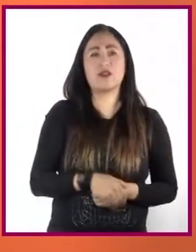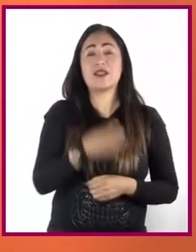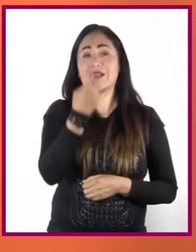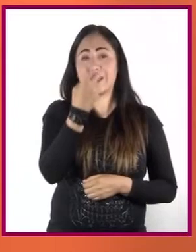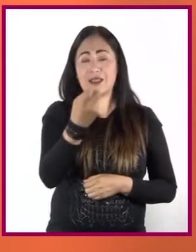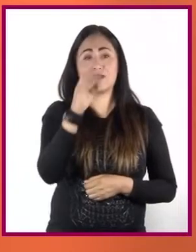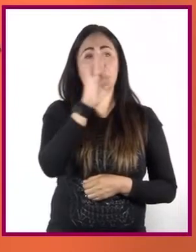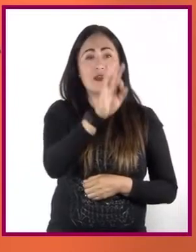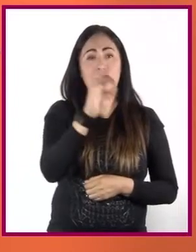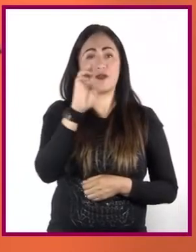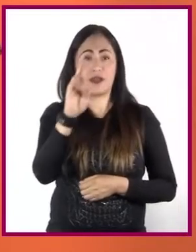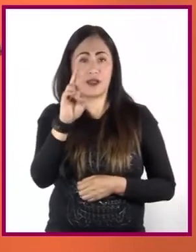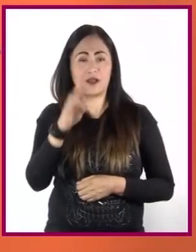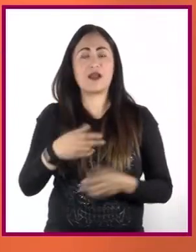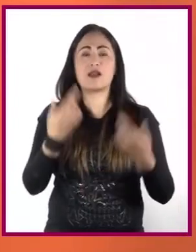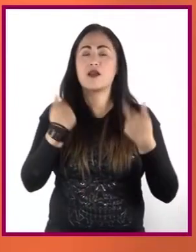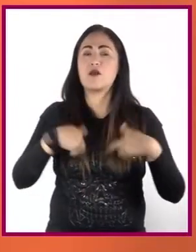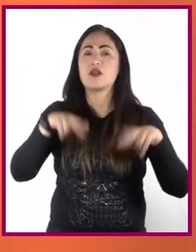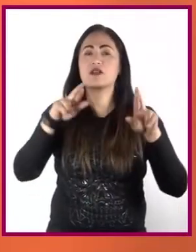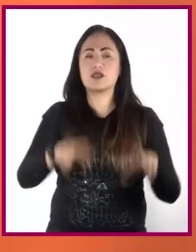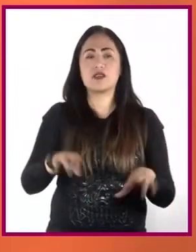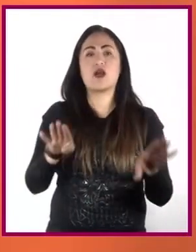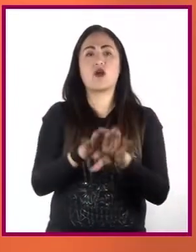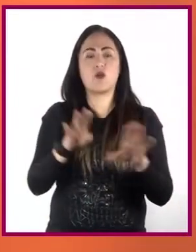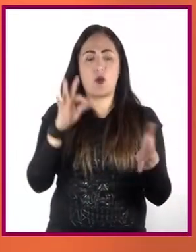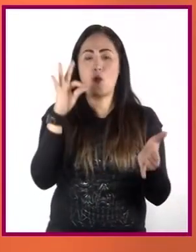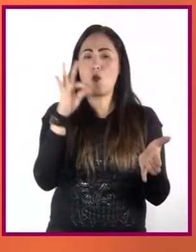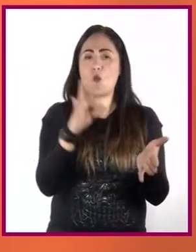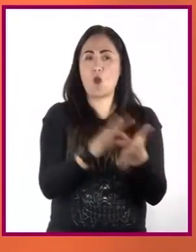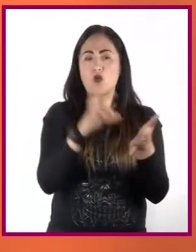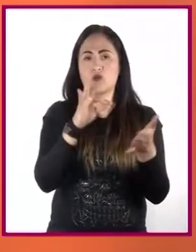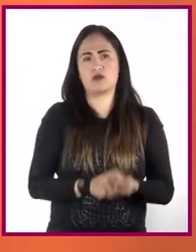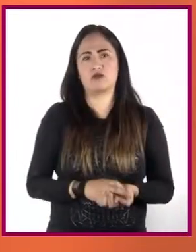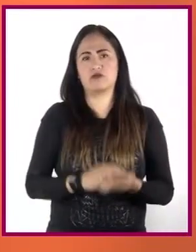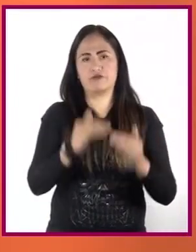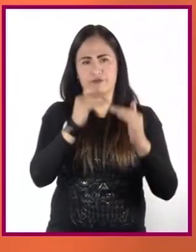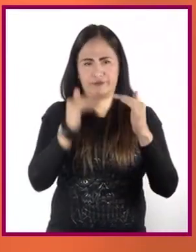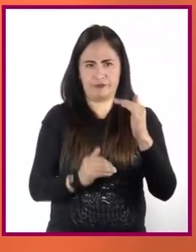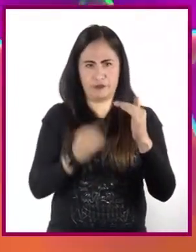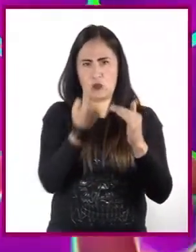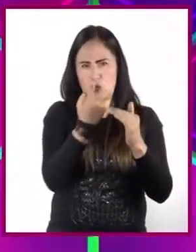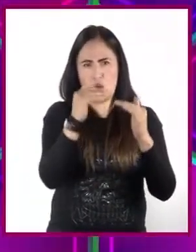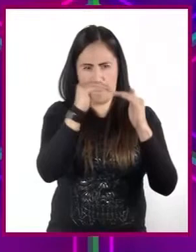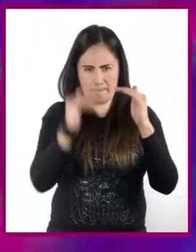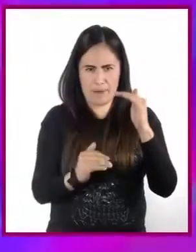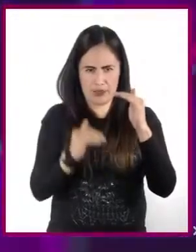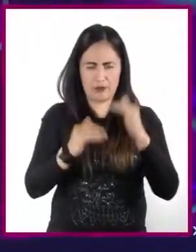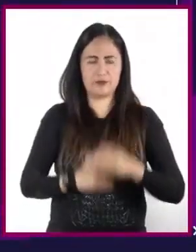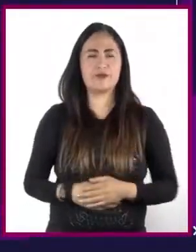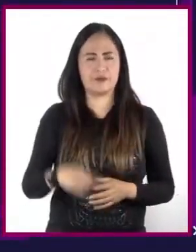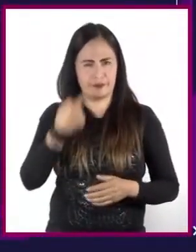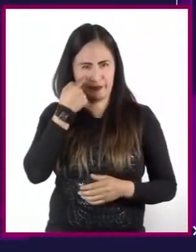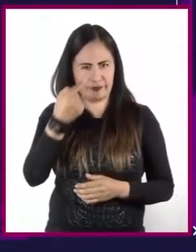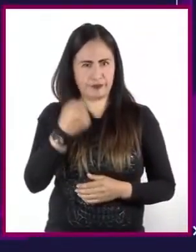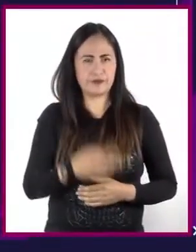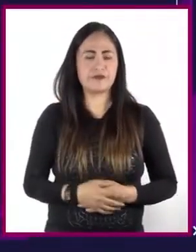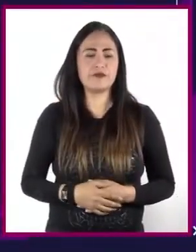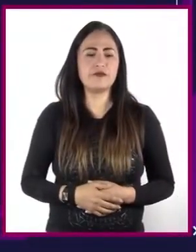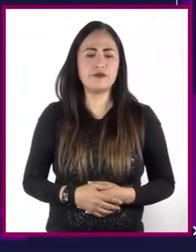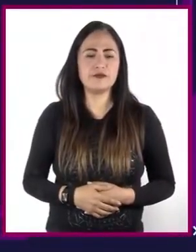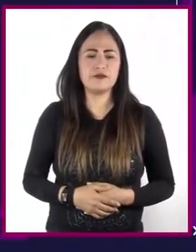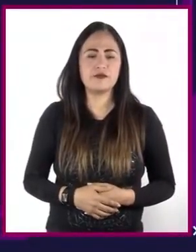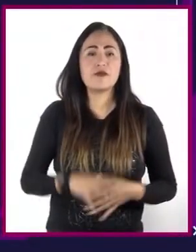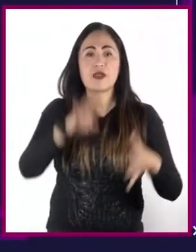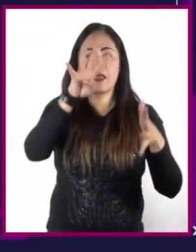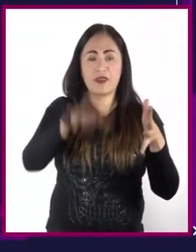frecuencia relativa y se representa como un número decimal menor que 1. Así que vamos a calcularlo. En